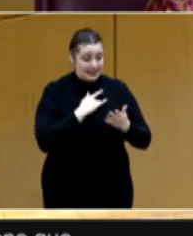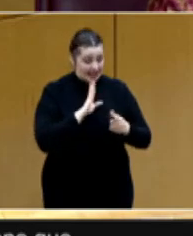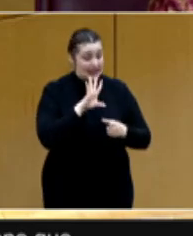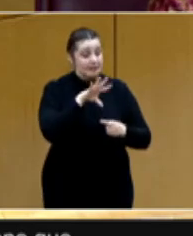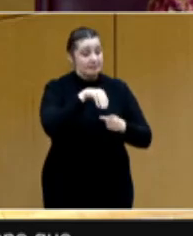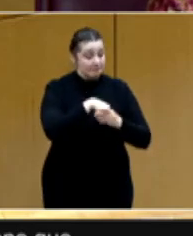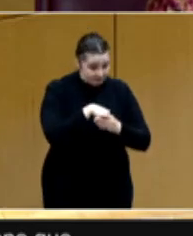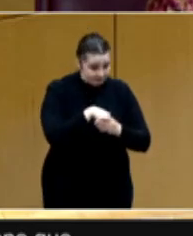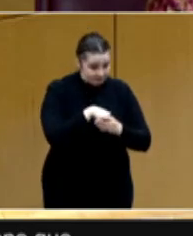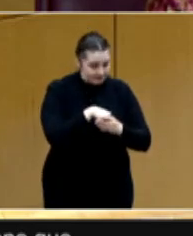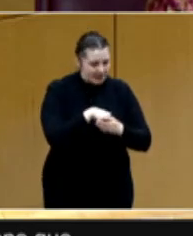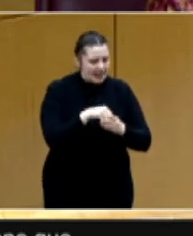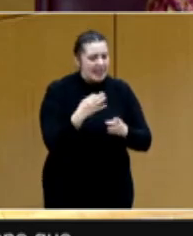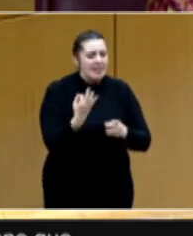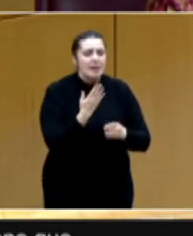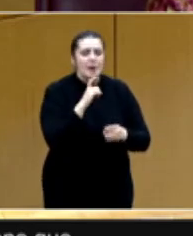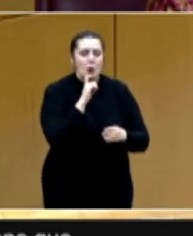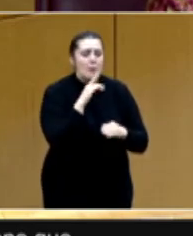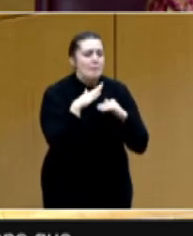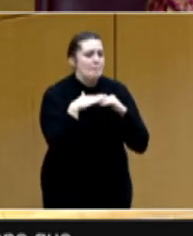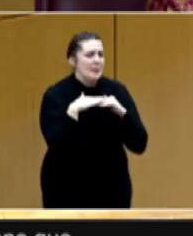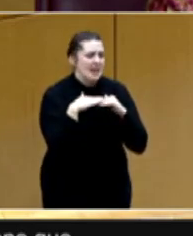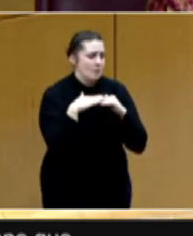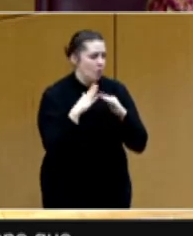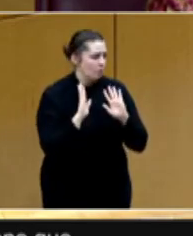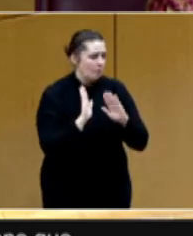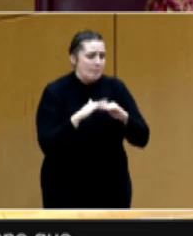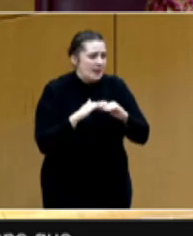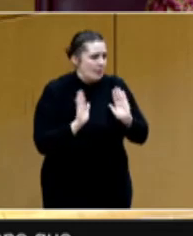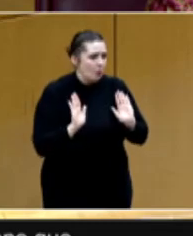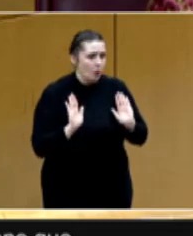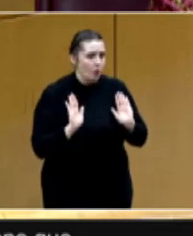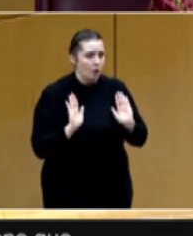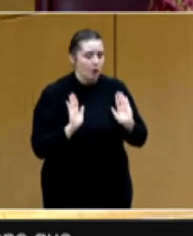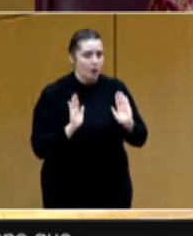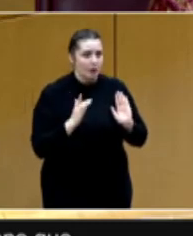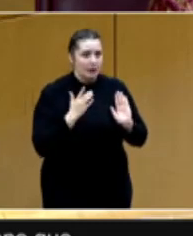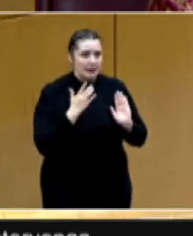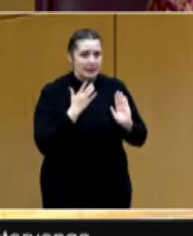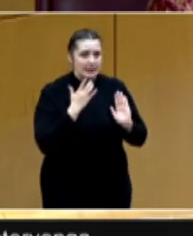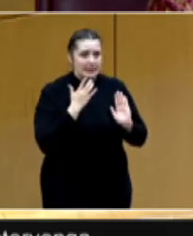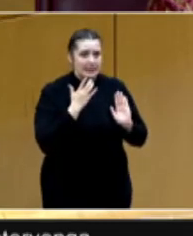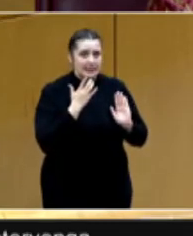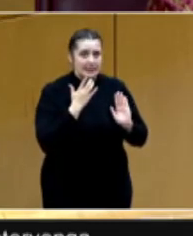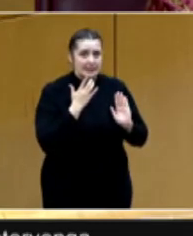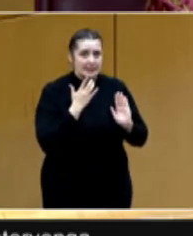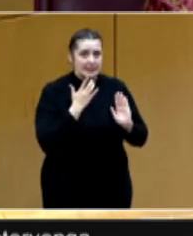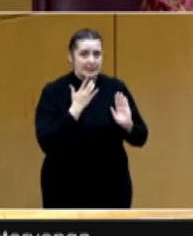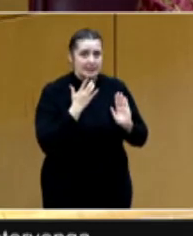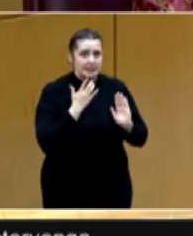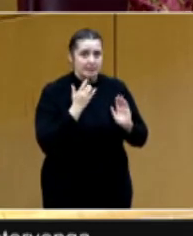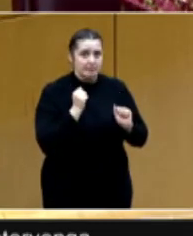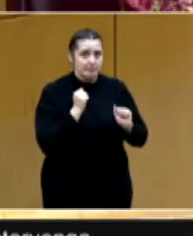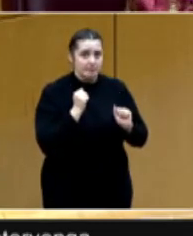tiene que ser con una intervención mínima mínima donde solamente está para